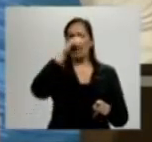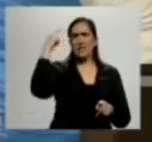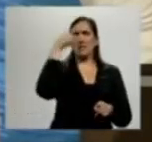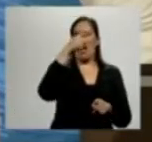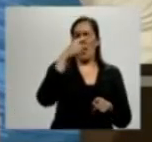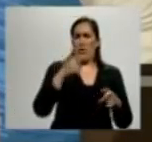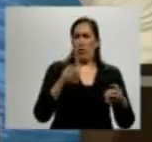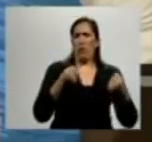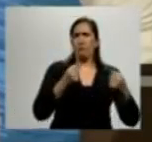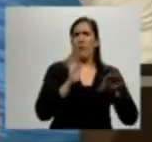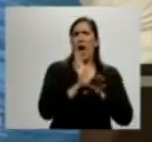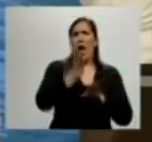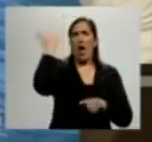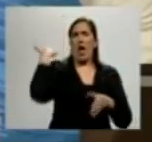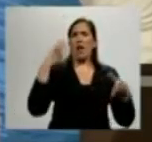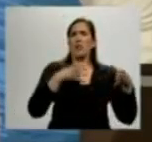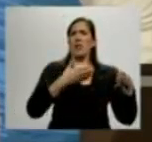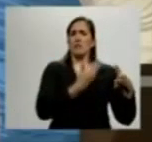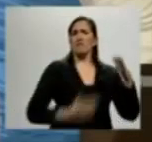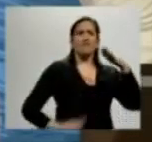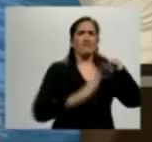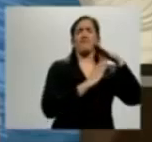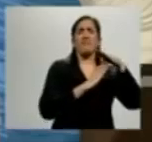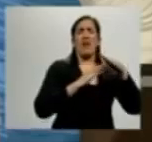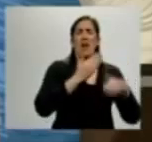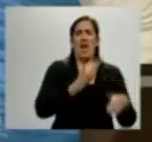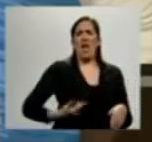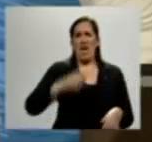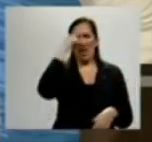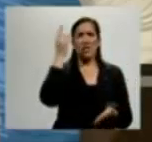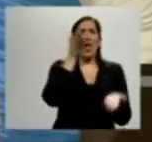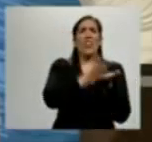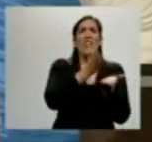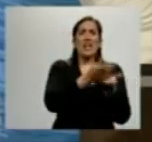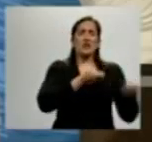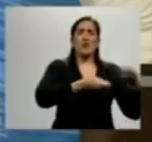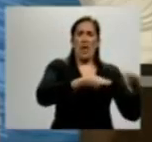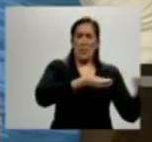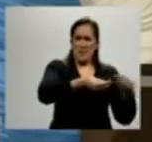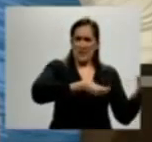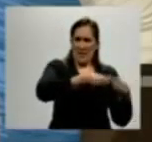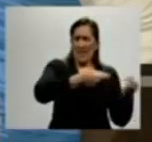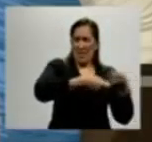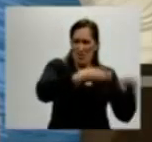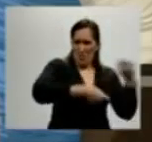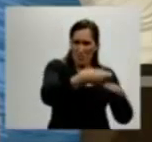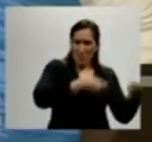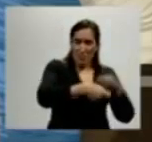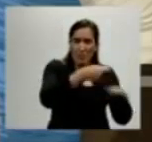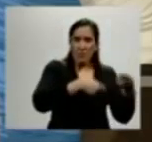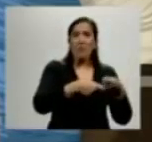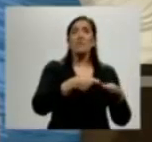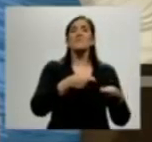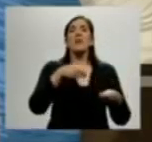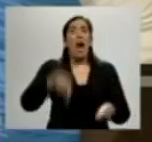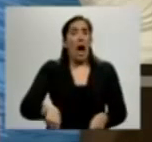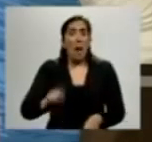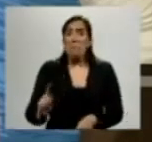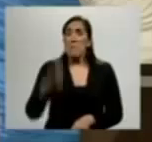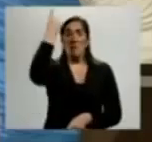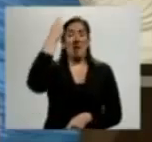del Estado, con el imperium de Estado soberano que debe regirse por el derecho administrativo. Y por primera vez tenemos en la